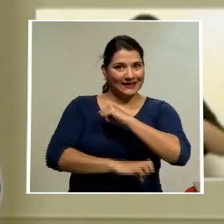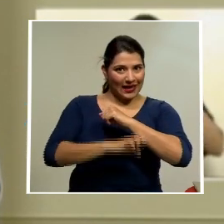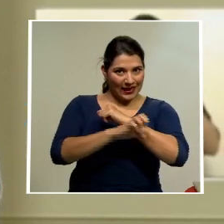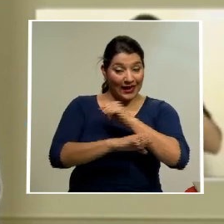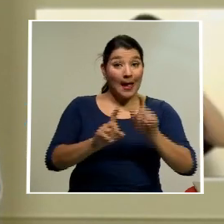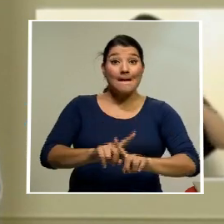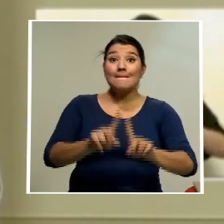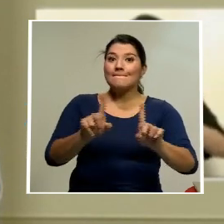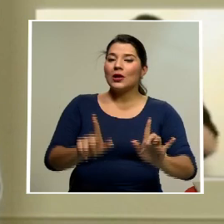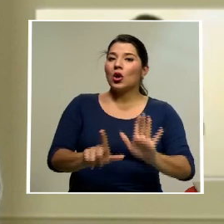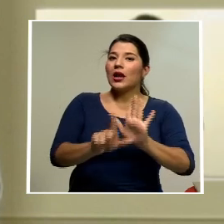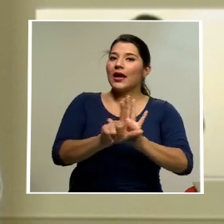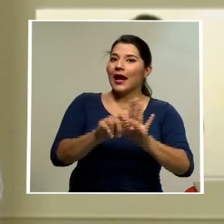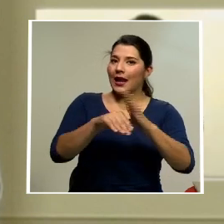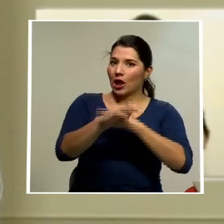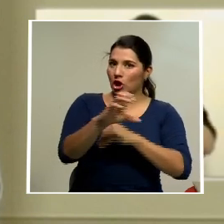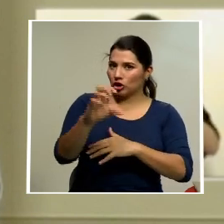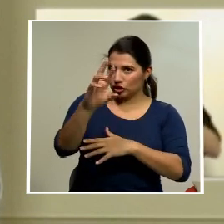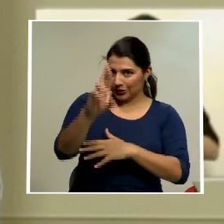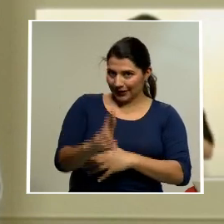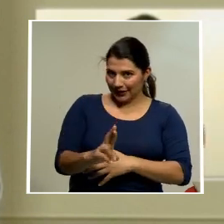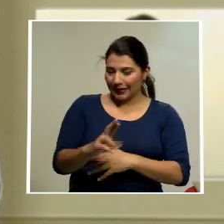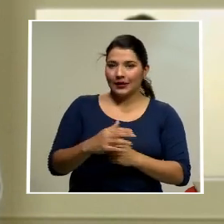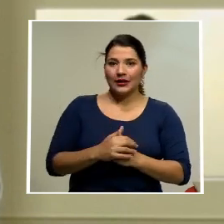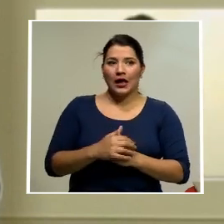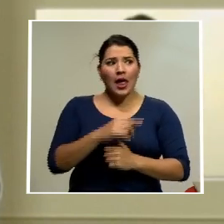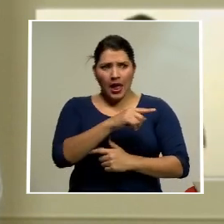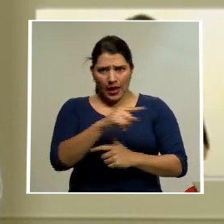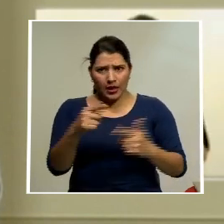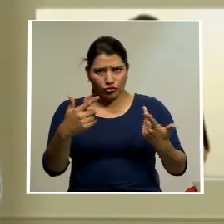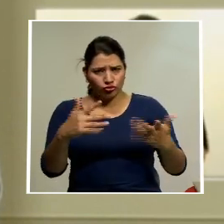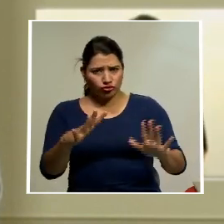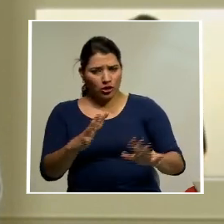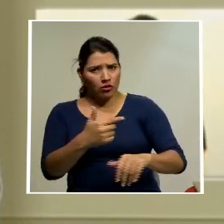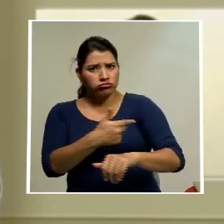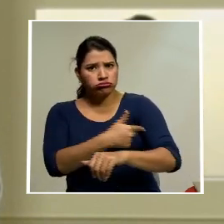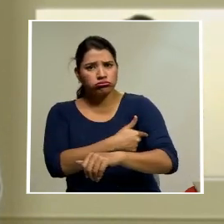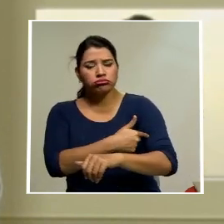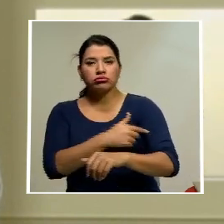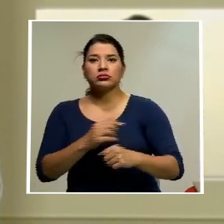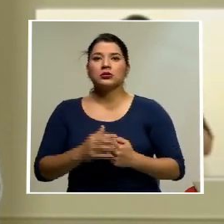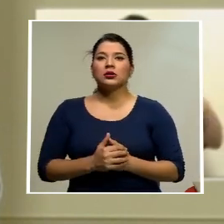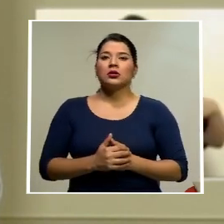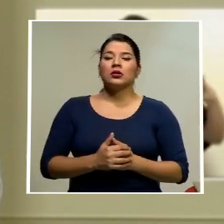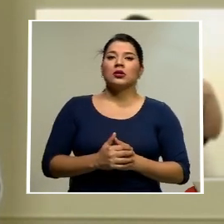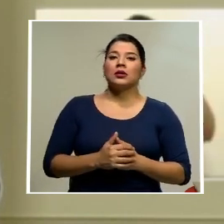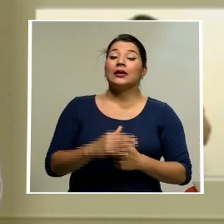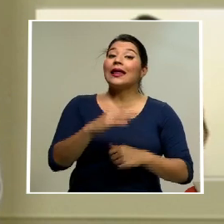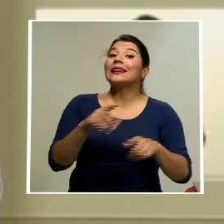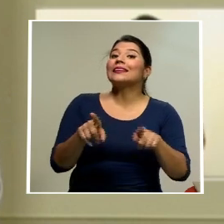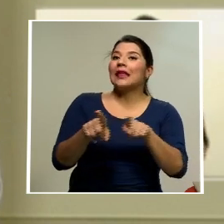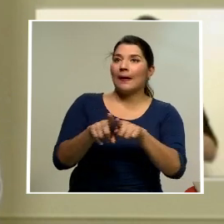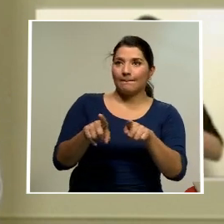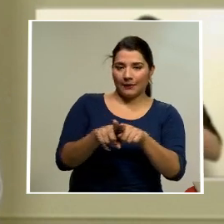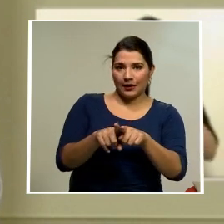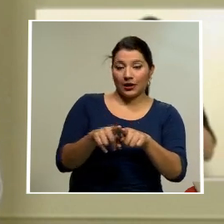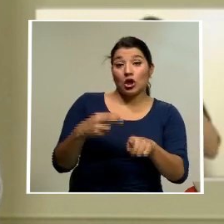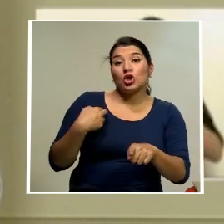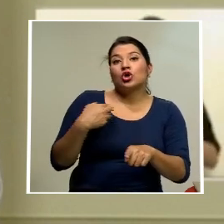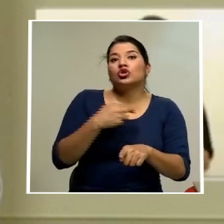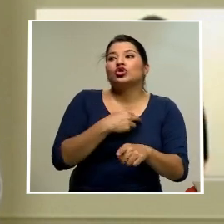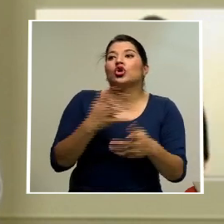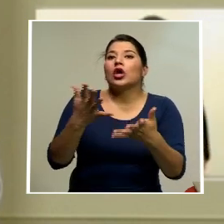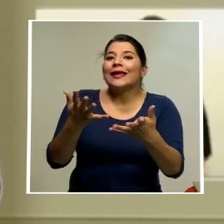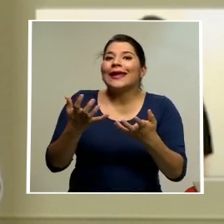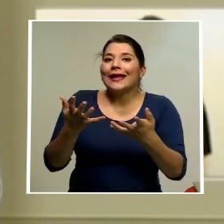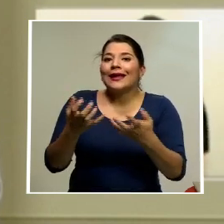en el país y ellos se han venido vacunando en los diferentes grupos. También, pues obviamente quisiéramos tener